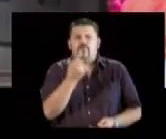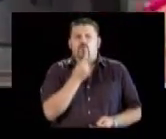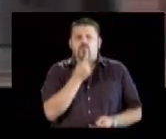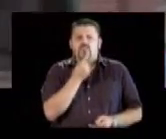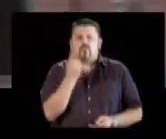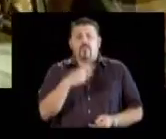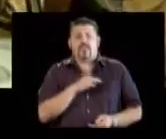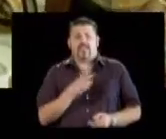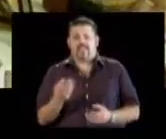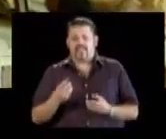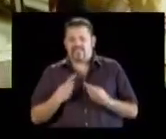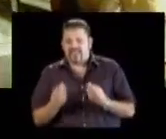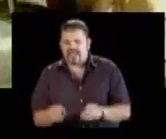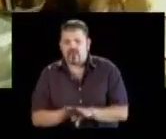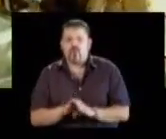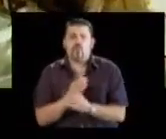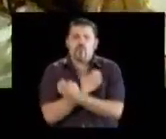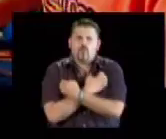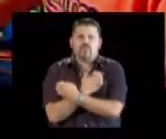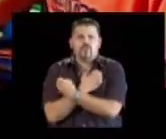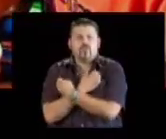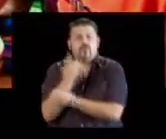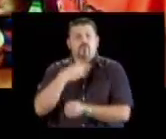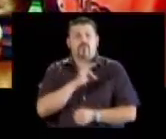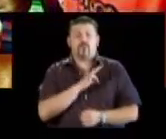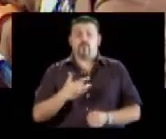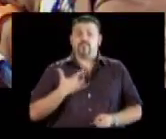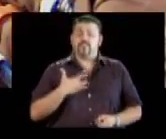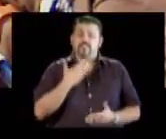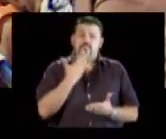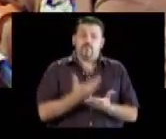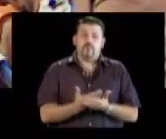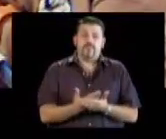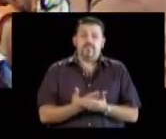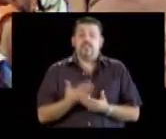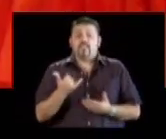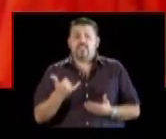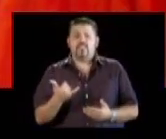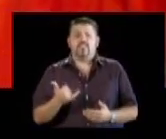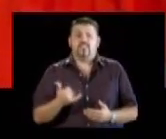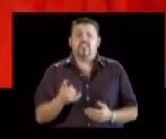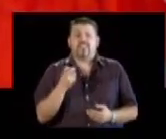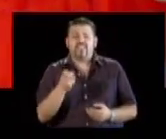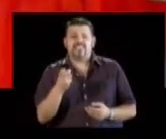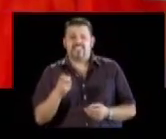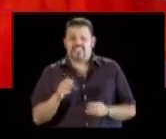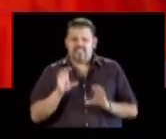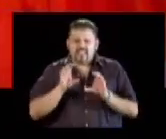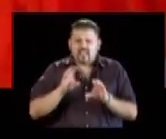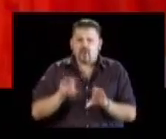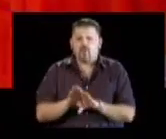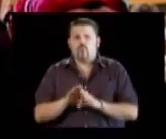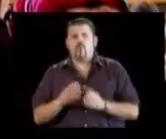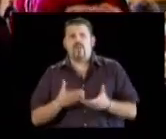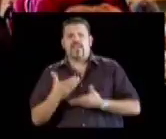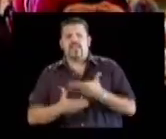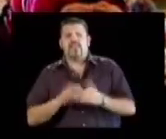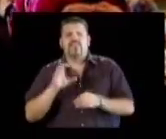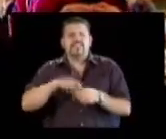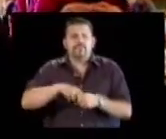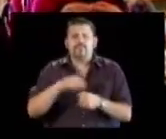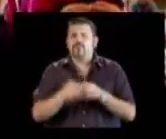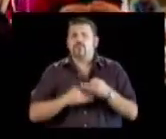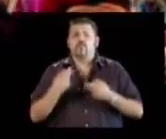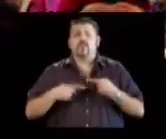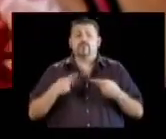proyecto educativo, que en Educare al niño se le enseña cómo alimentarse. Que en Educare se enseña al chico a hacer yoga para enseñarse a respirar y